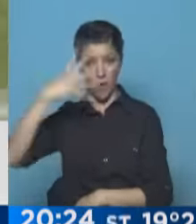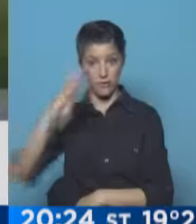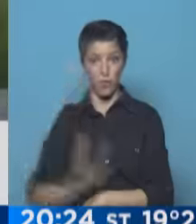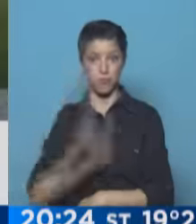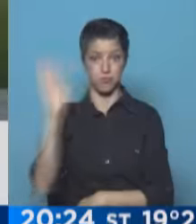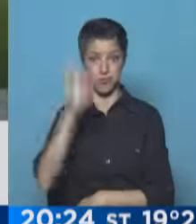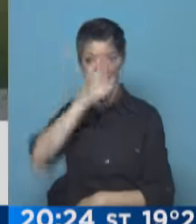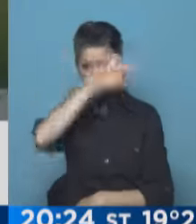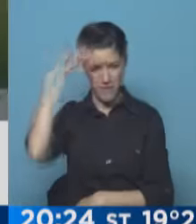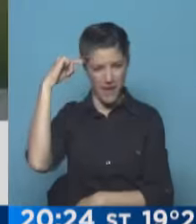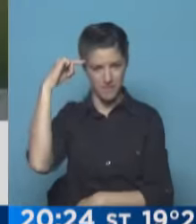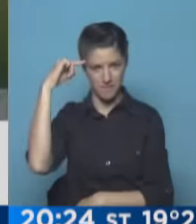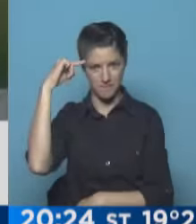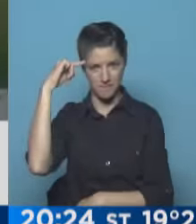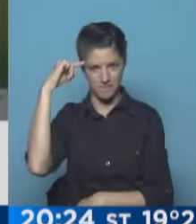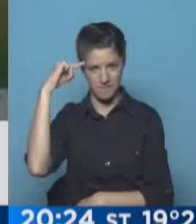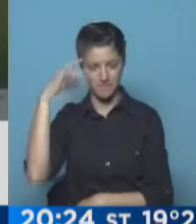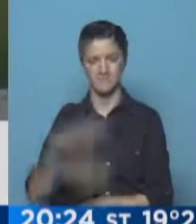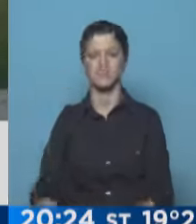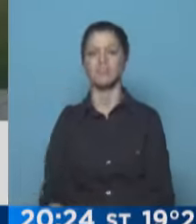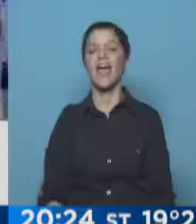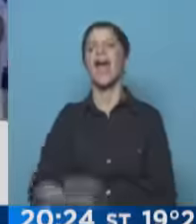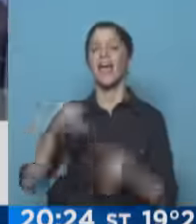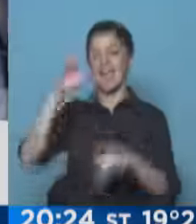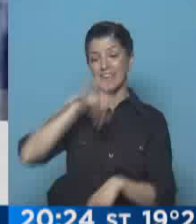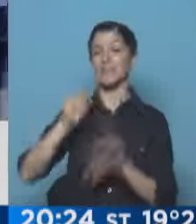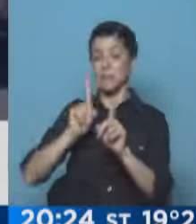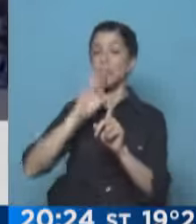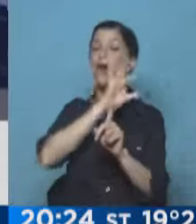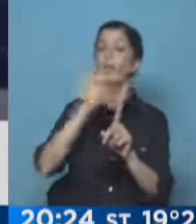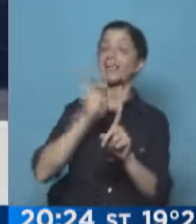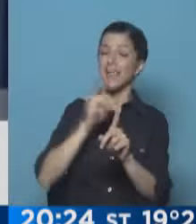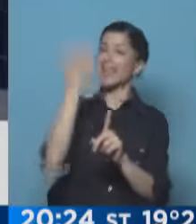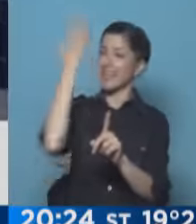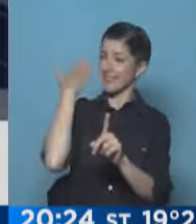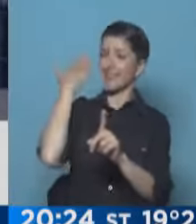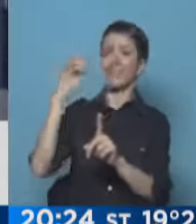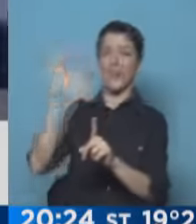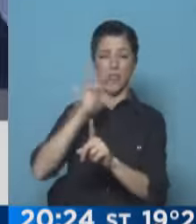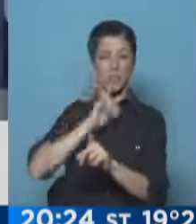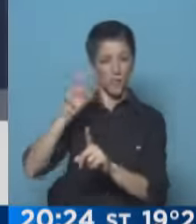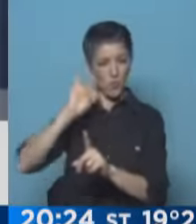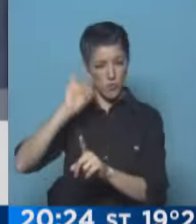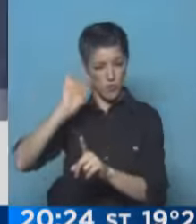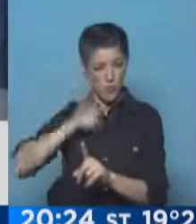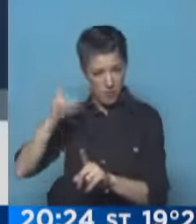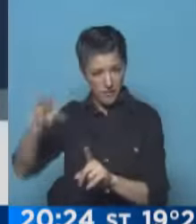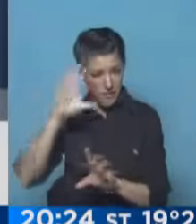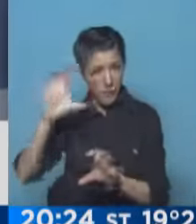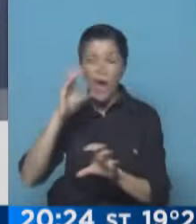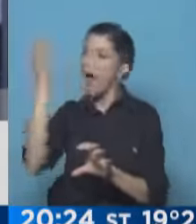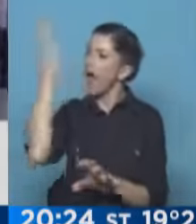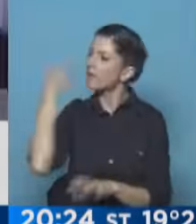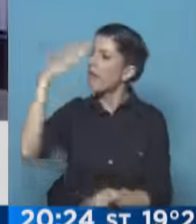ex Unión, ahora dirigiendo a Talleres de Córdoba. Recordaba Pedro Brieger aquellas finales de Talleres con Independiente, la